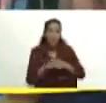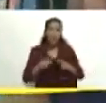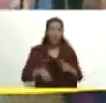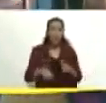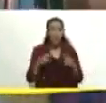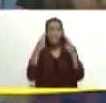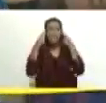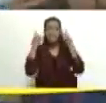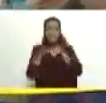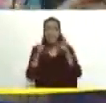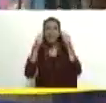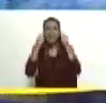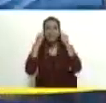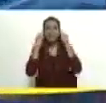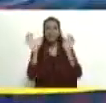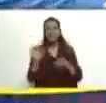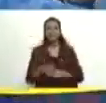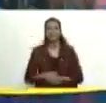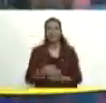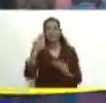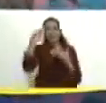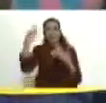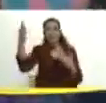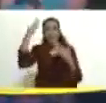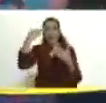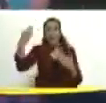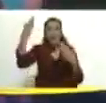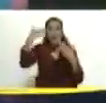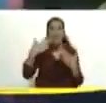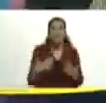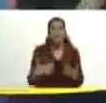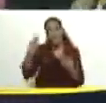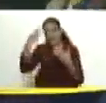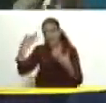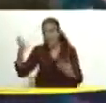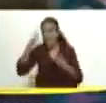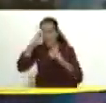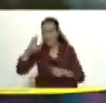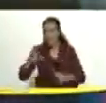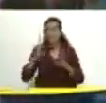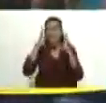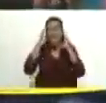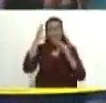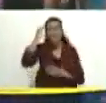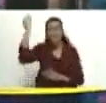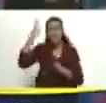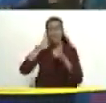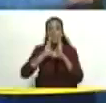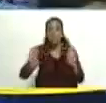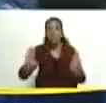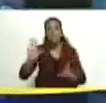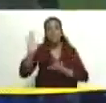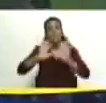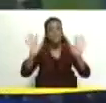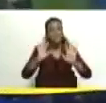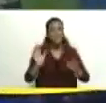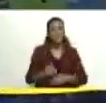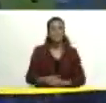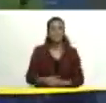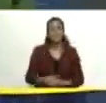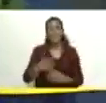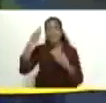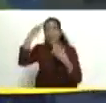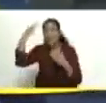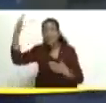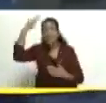un chinito. Hola, ¿cómo están ustedes? Mi saludo, que Dios me las bendiga. Chao.